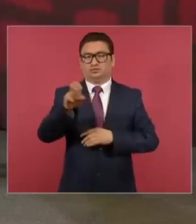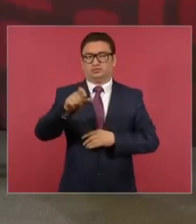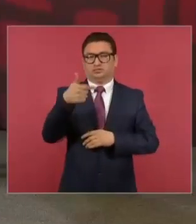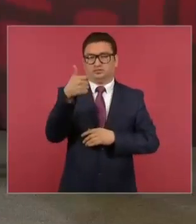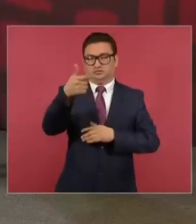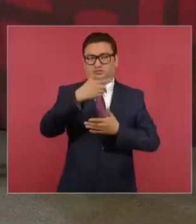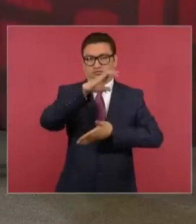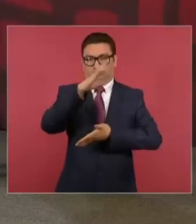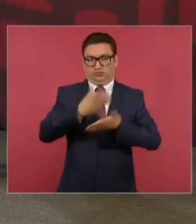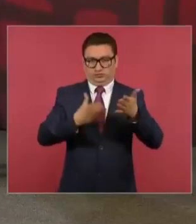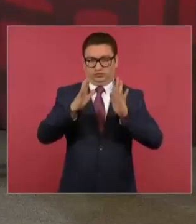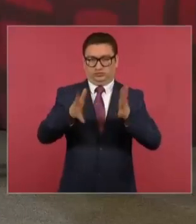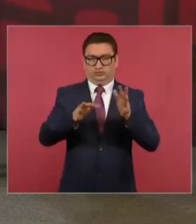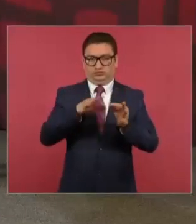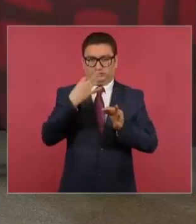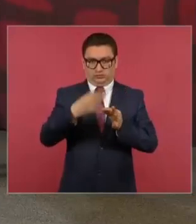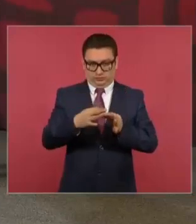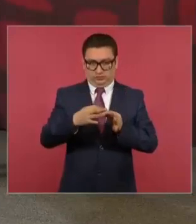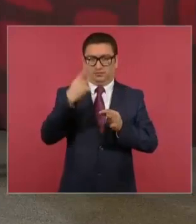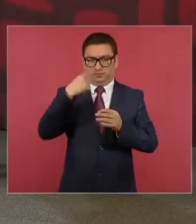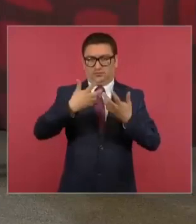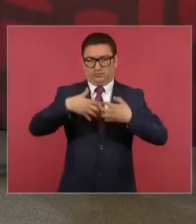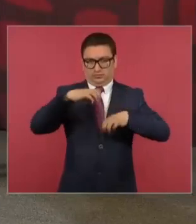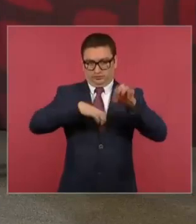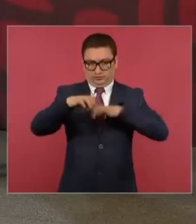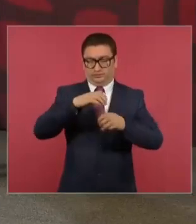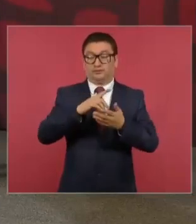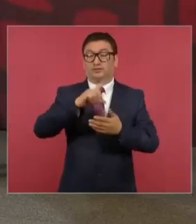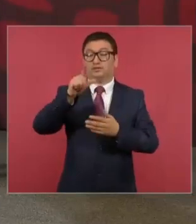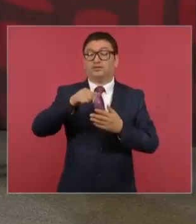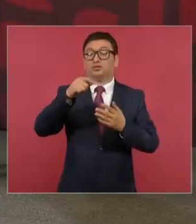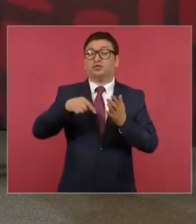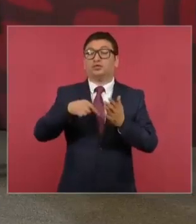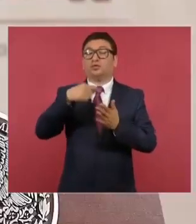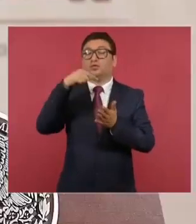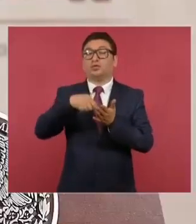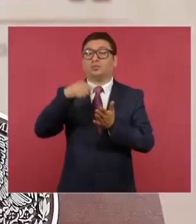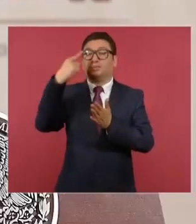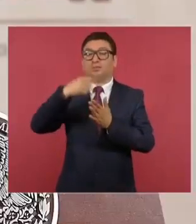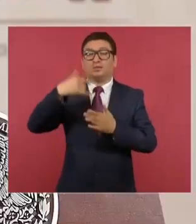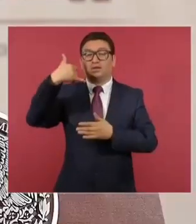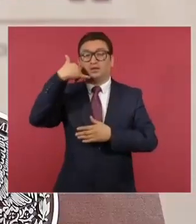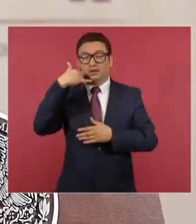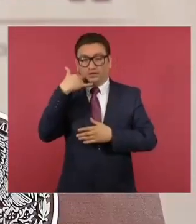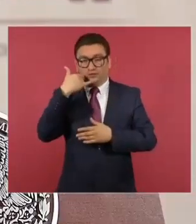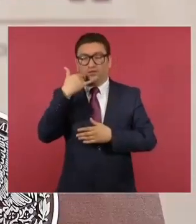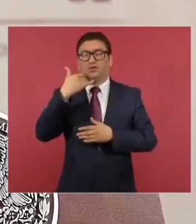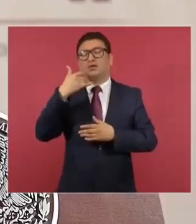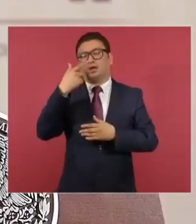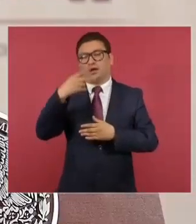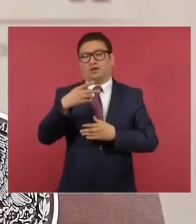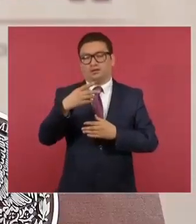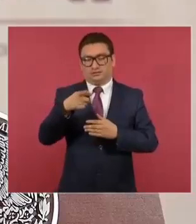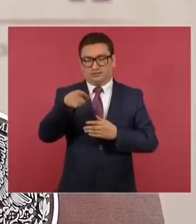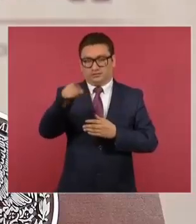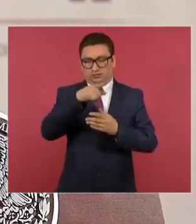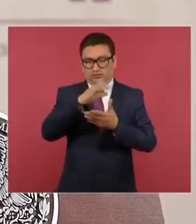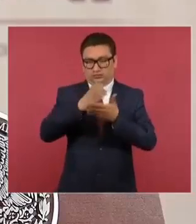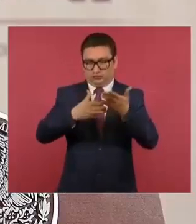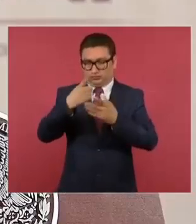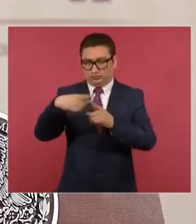22.207 contratos con todas estas empresas y para los sitios de telefonía celular hay 3.936